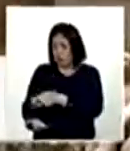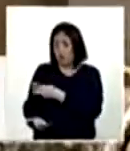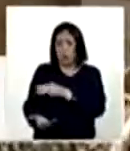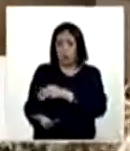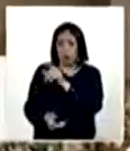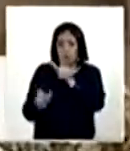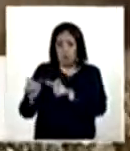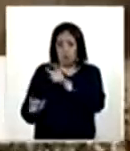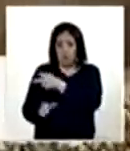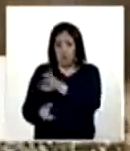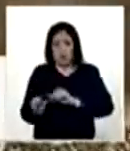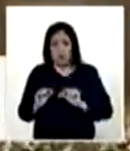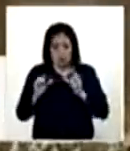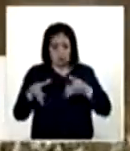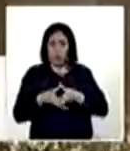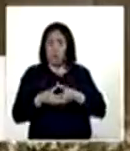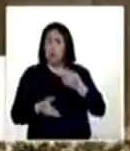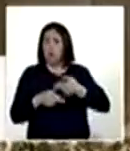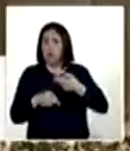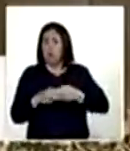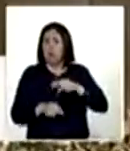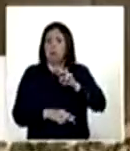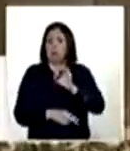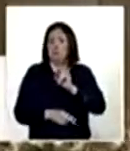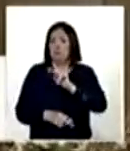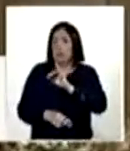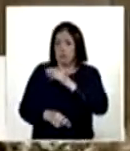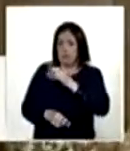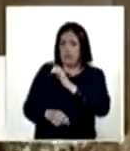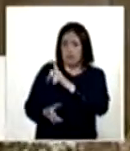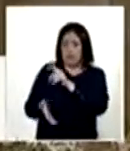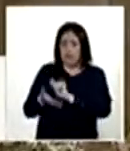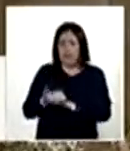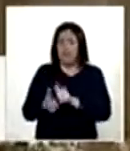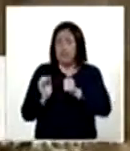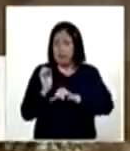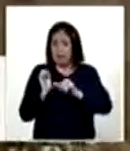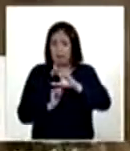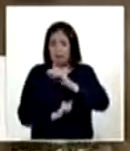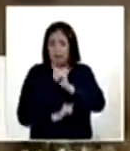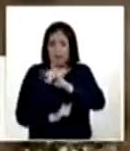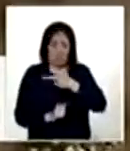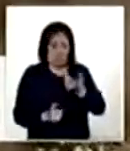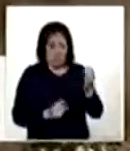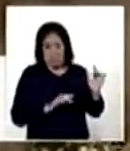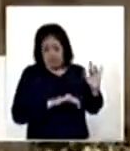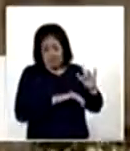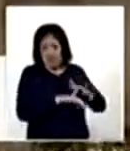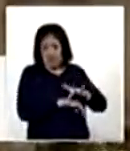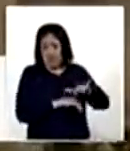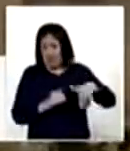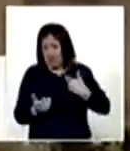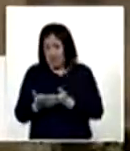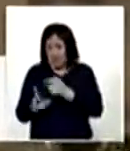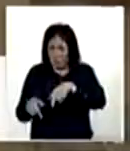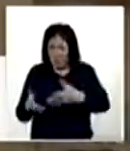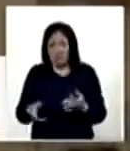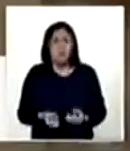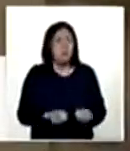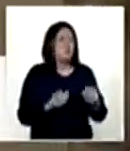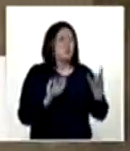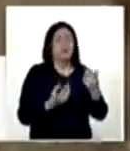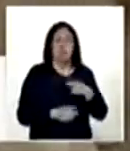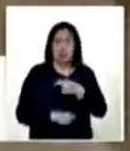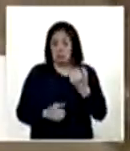son de la banda Orquesta Monumental Hermano Sacho, que están también desde tempranito, han madrugado ustedes. ¿Y cuánto hacen al día? Sí, hemos